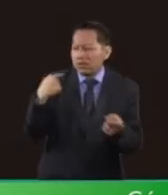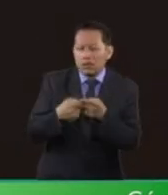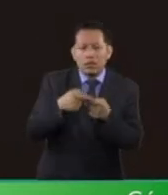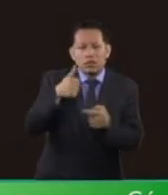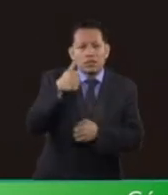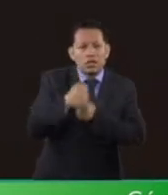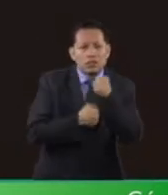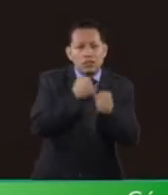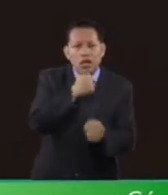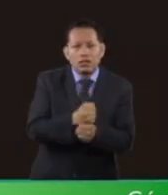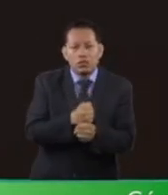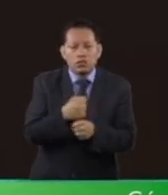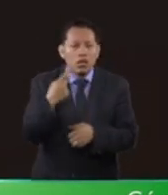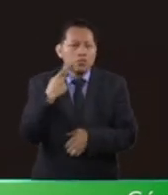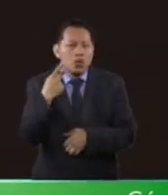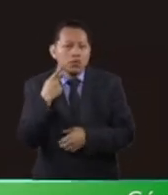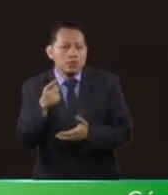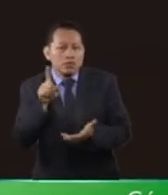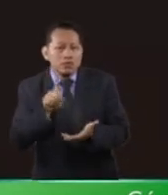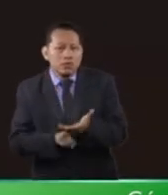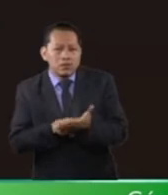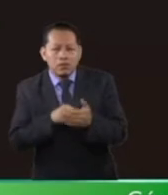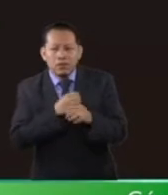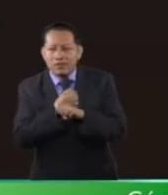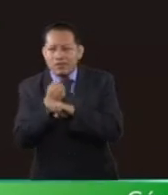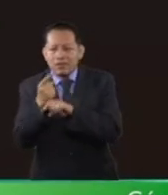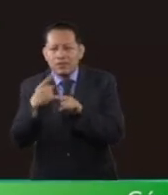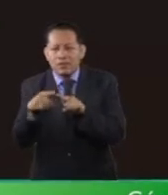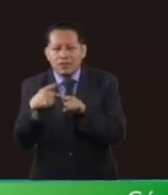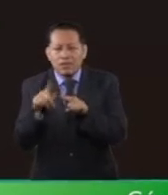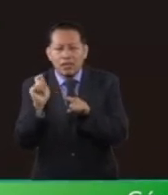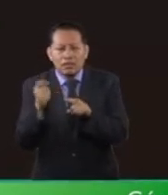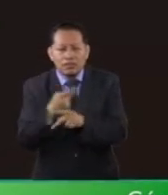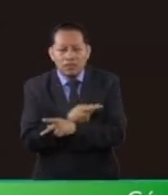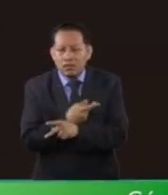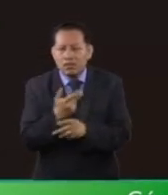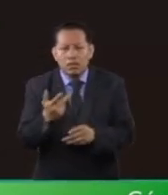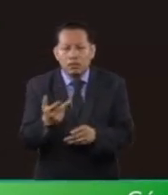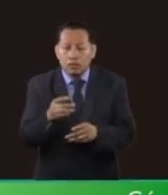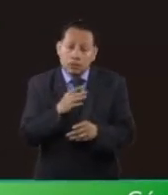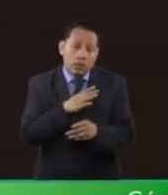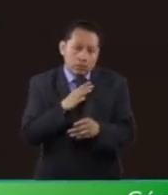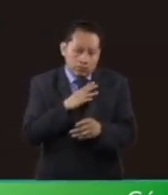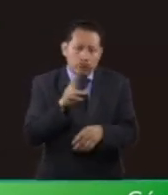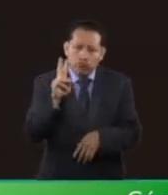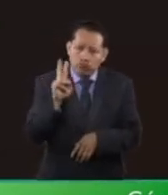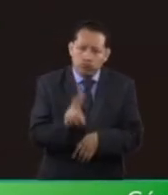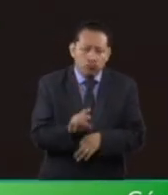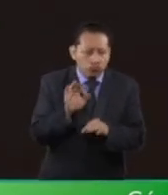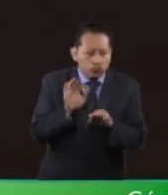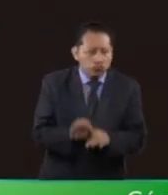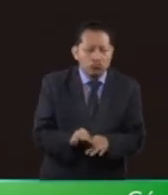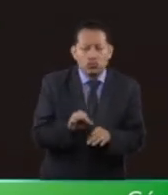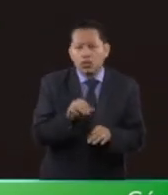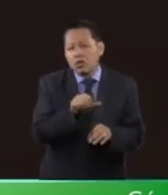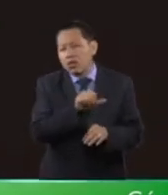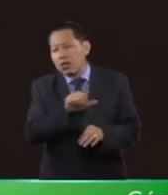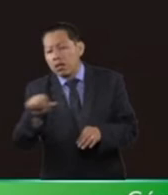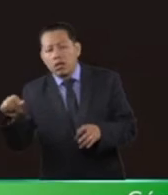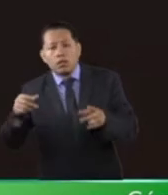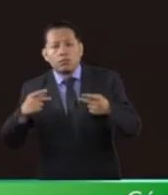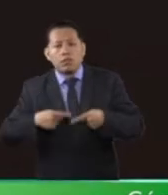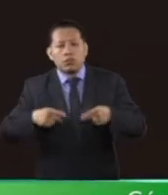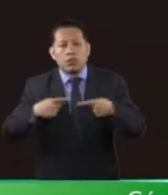política interna, aquella que afecta de manera directa a quienes habitan los